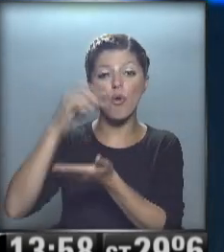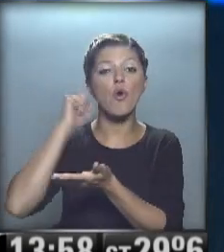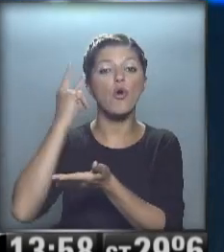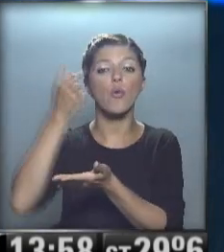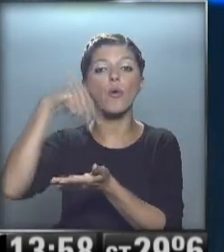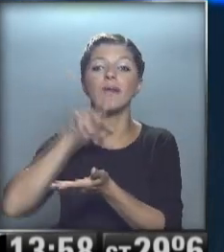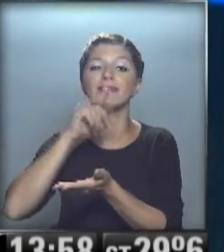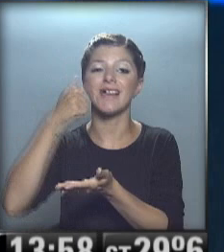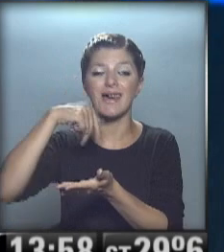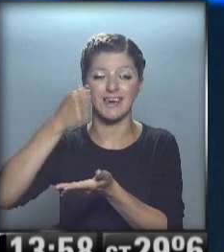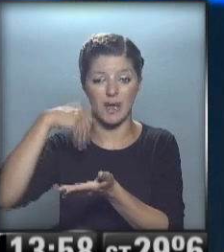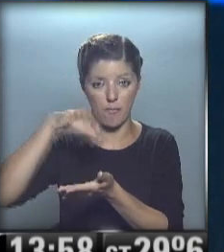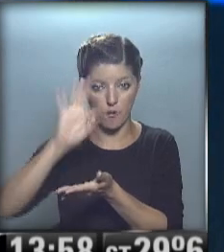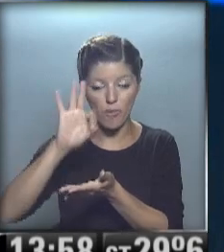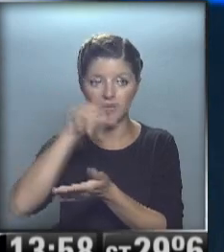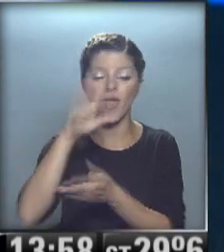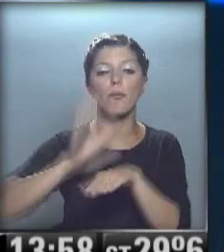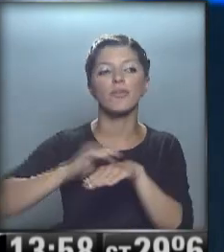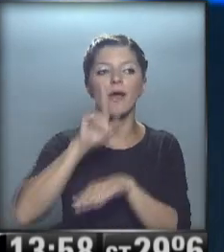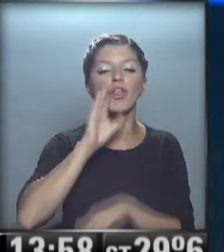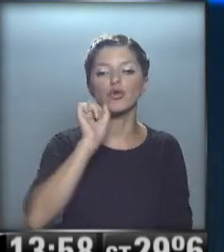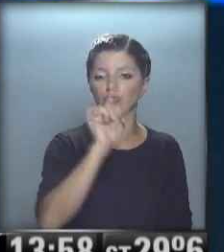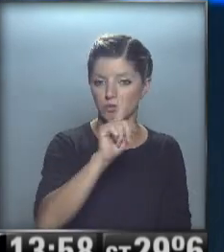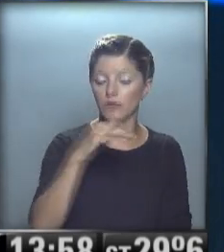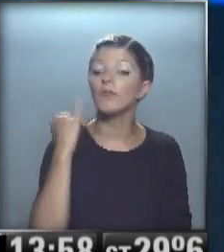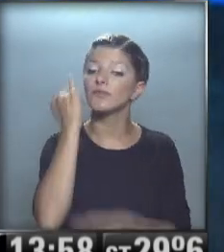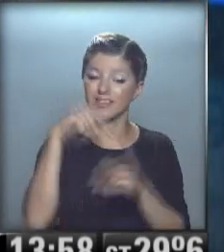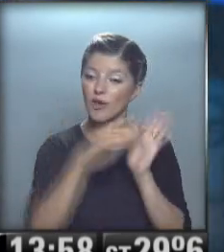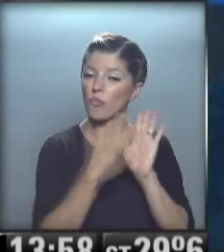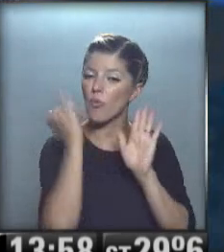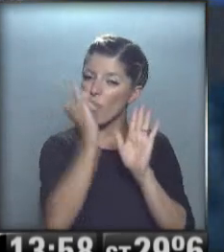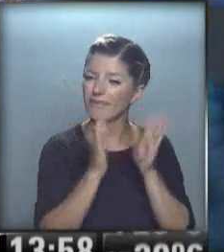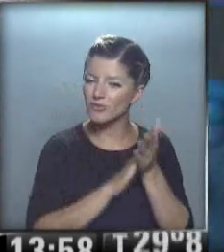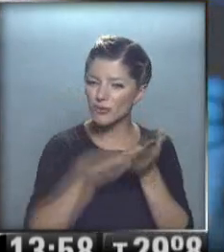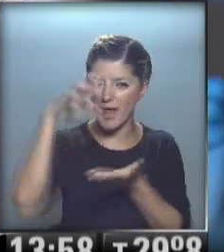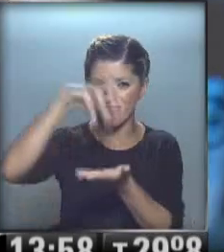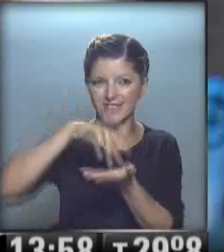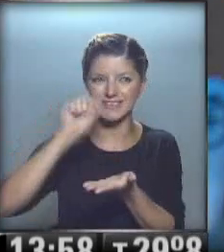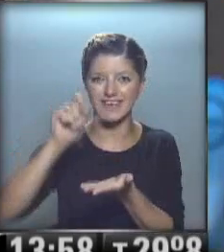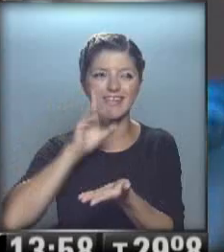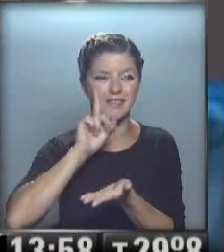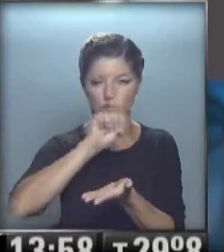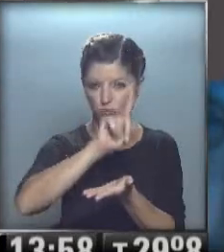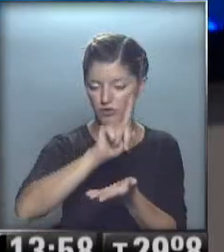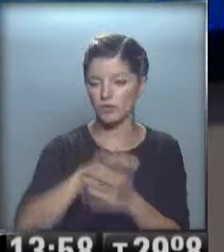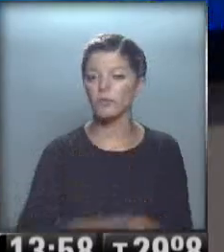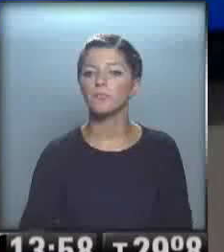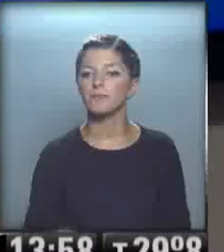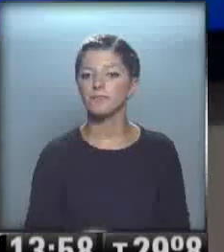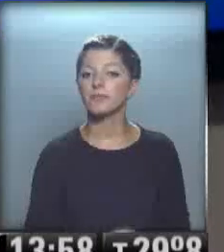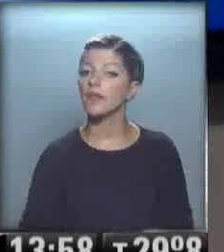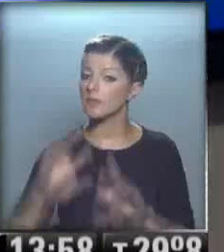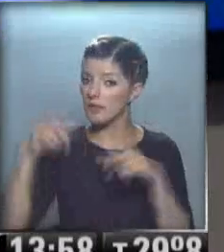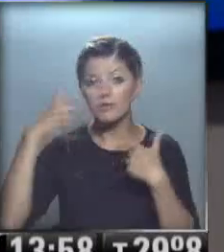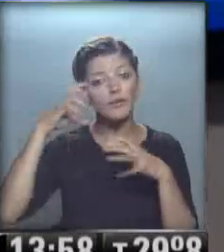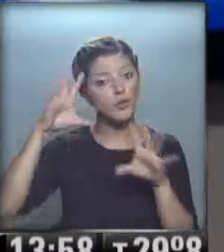Armada norteamericana. Habla sobre la base naval de Estados Unidos. Justamente una historia muy interesante y muy completa. Sí, siempre hay que recordar,